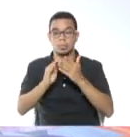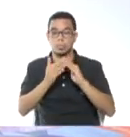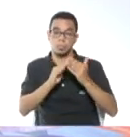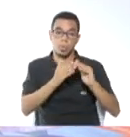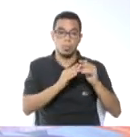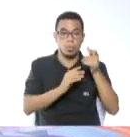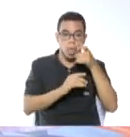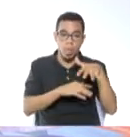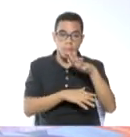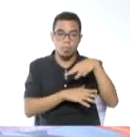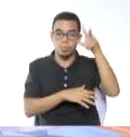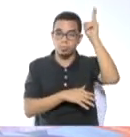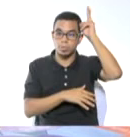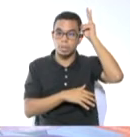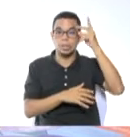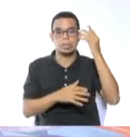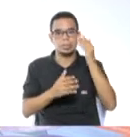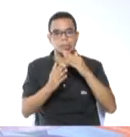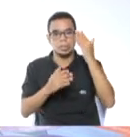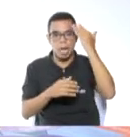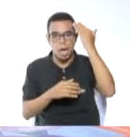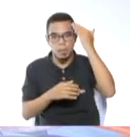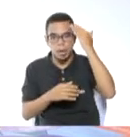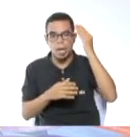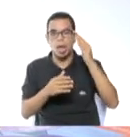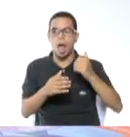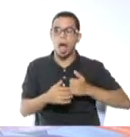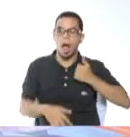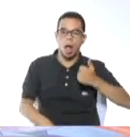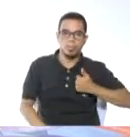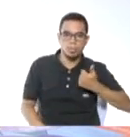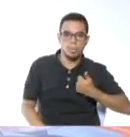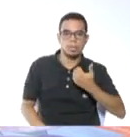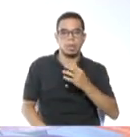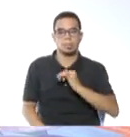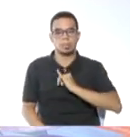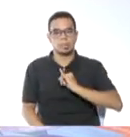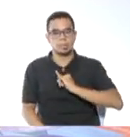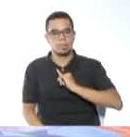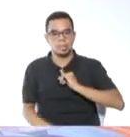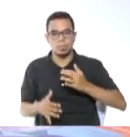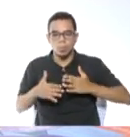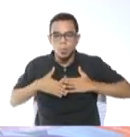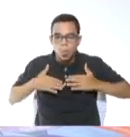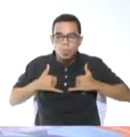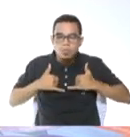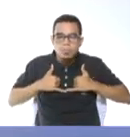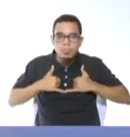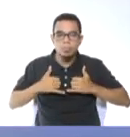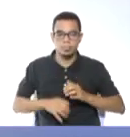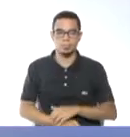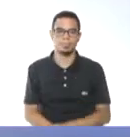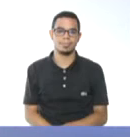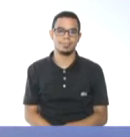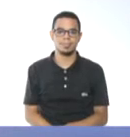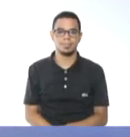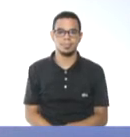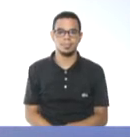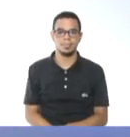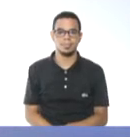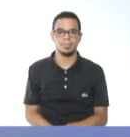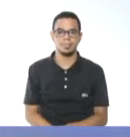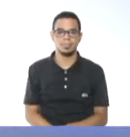necesario conocerla y sacar provecho de ella para generar ese sentido de pertenencia por lo nuestro. Veamos entonces con